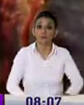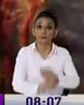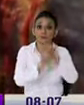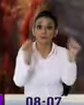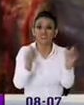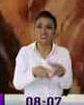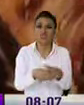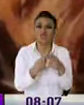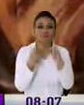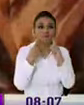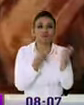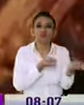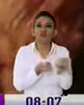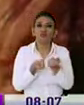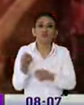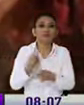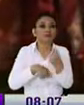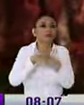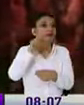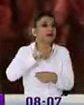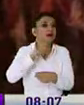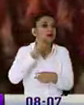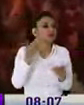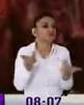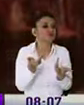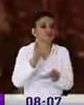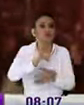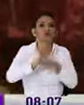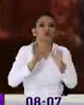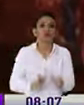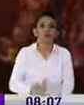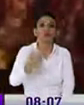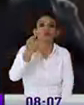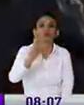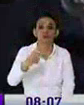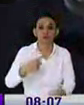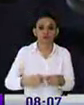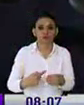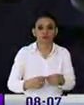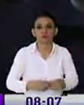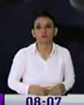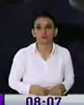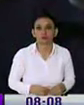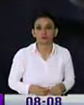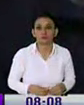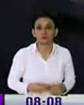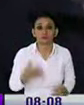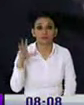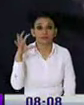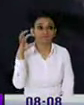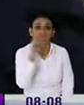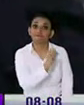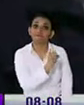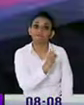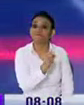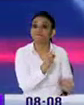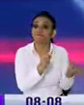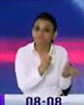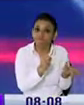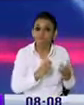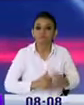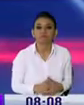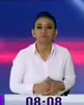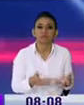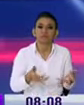control de expendio de cárnicos en el sector de la Ecuatoriana, al sur de Quito. Pudimos identificar más